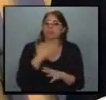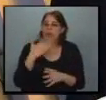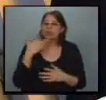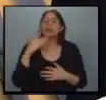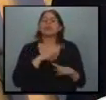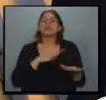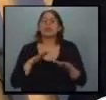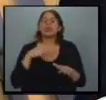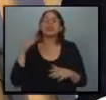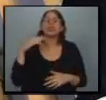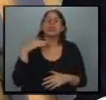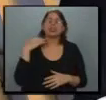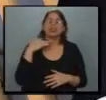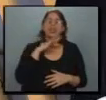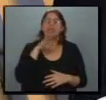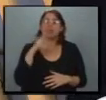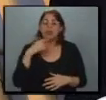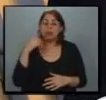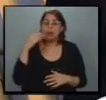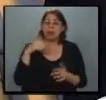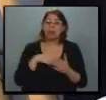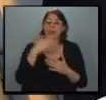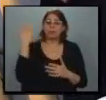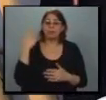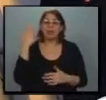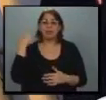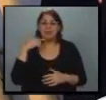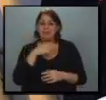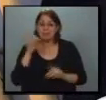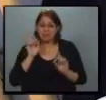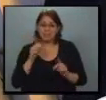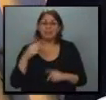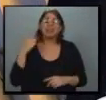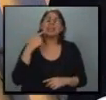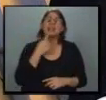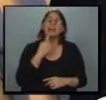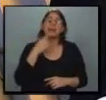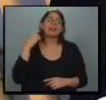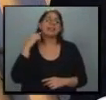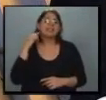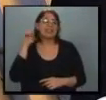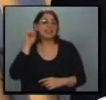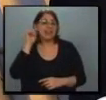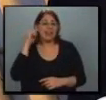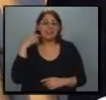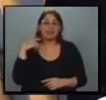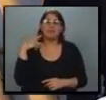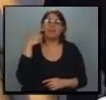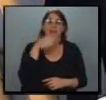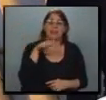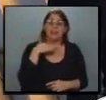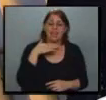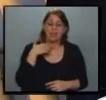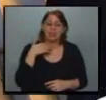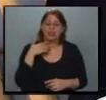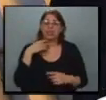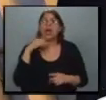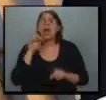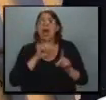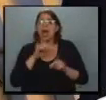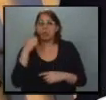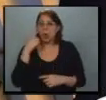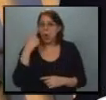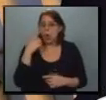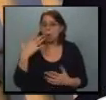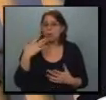en la provincia de Buenos Aires. Fíjate que esta semana venimos del chiquito de 13 años que mató a un delincuente y son apenas esos casos que trascienden, que se conocen porque tienen